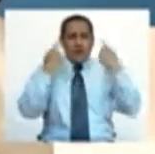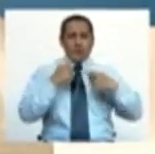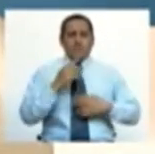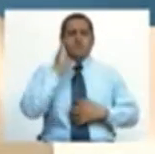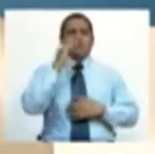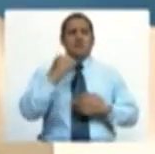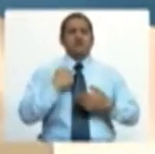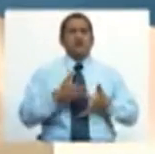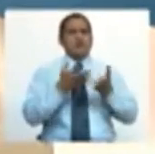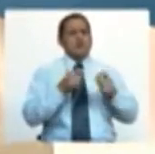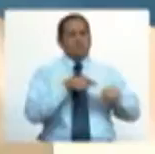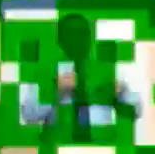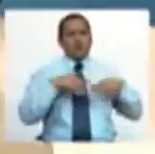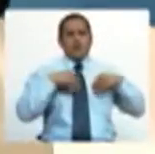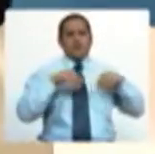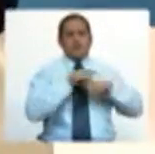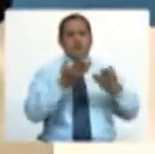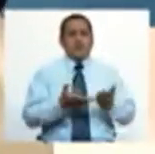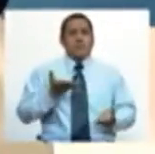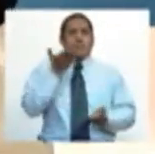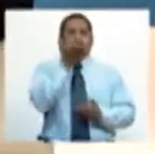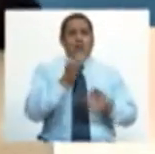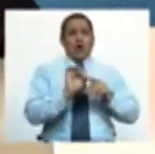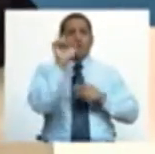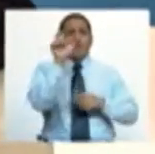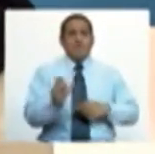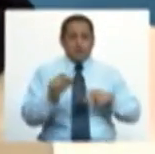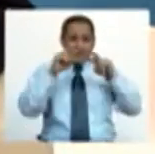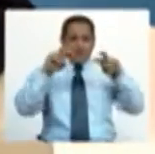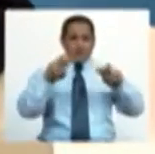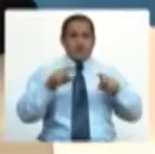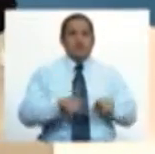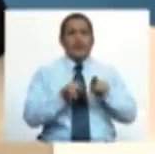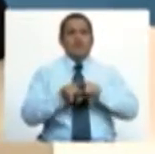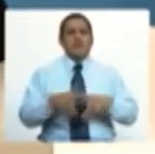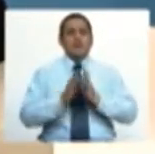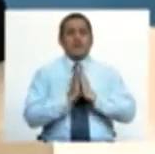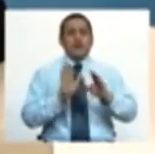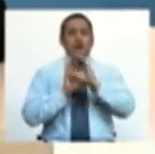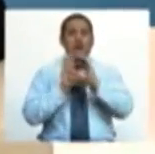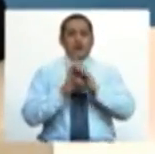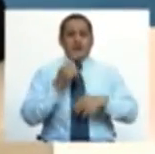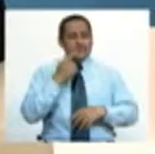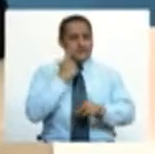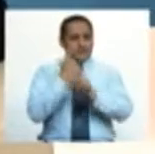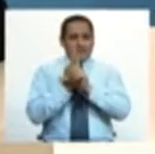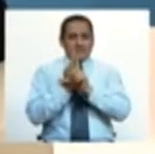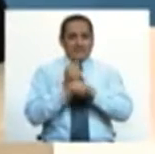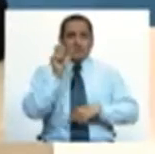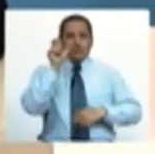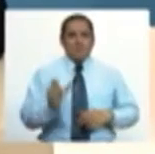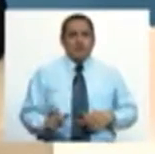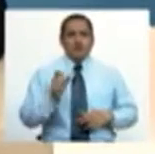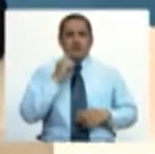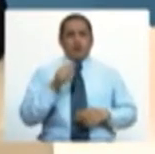decir, oiga, yo apelo, quiero esa pluralidad de instancia para que otros revisen mi caso, le exige el código que esté presente físicamente